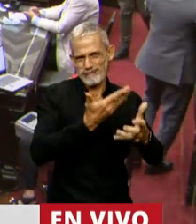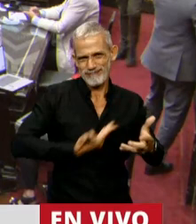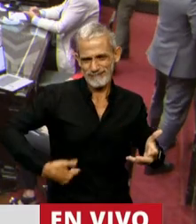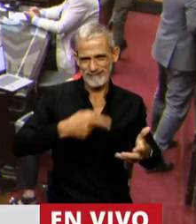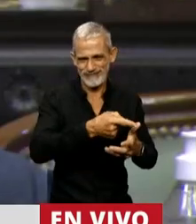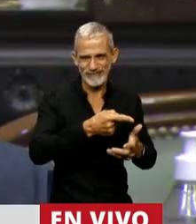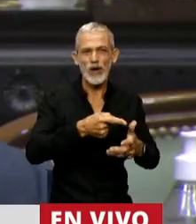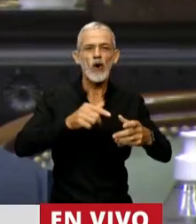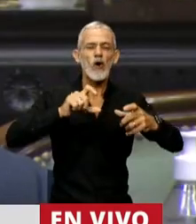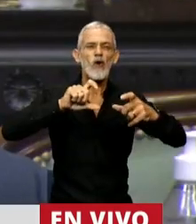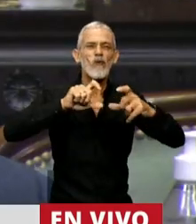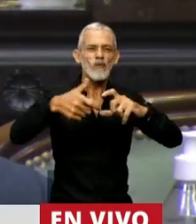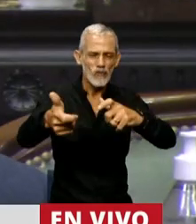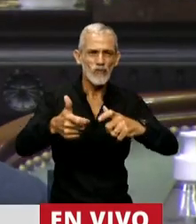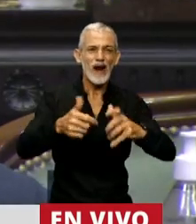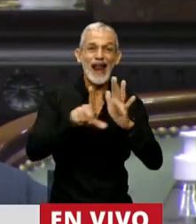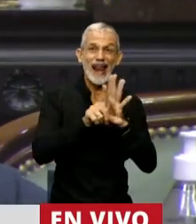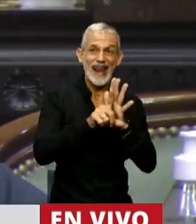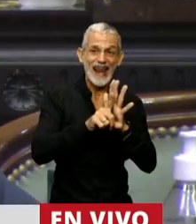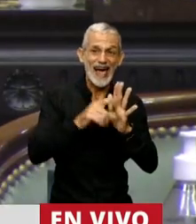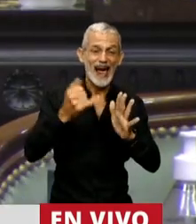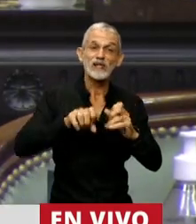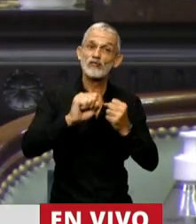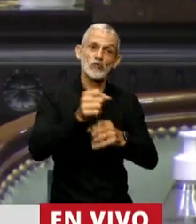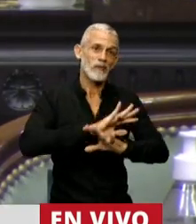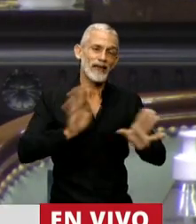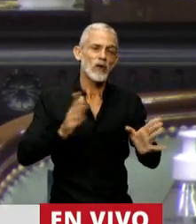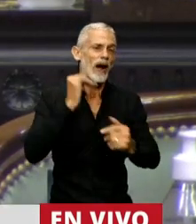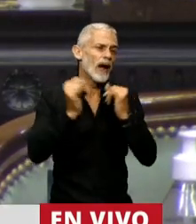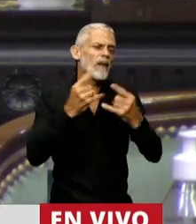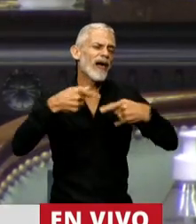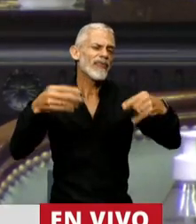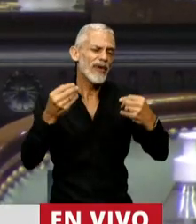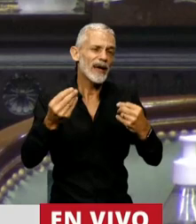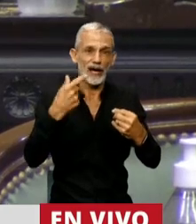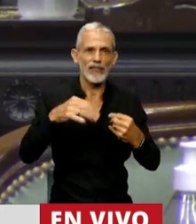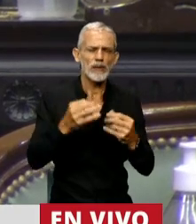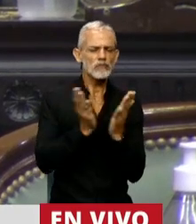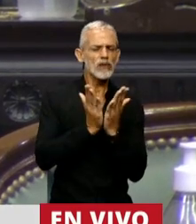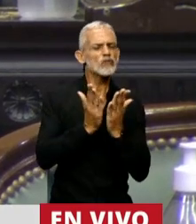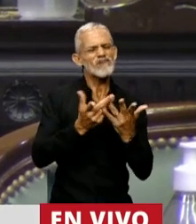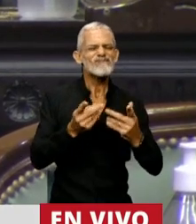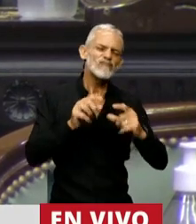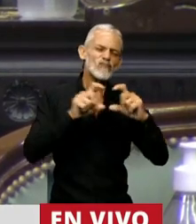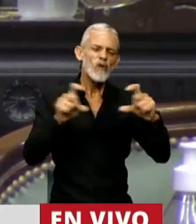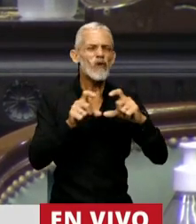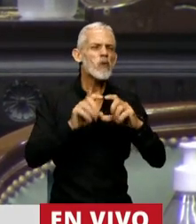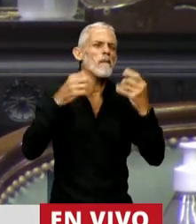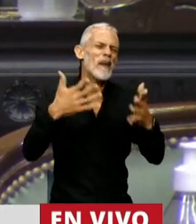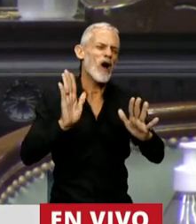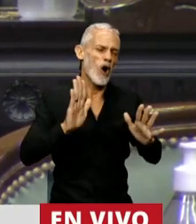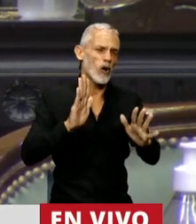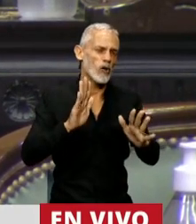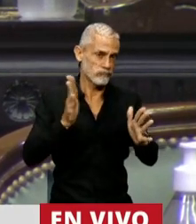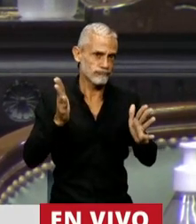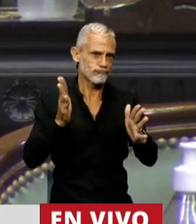gobierno la fórmula de movilidad legal con el argumento absurdo de que había que estudiar una fórmula mejor. Y digo